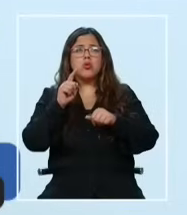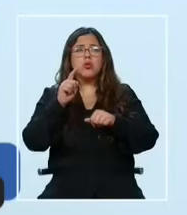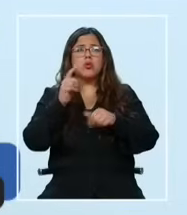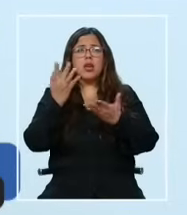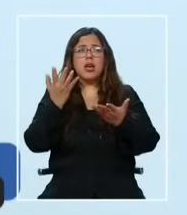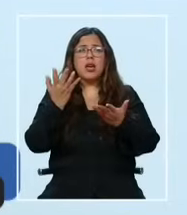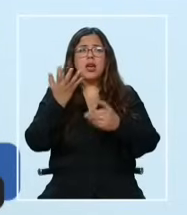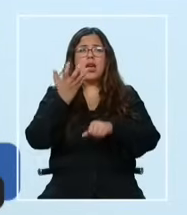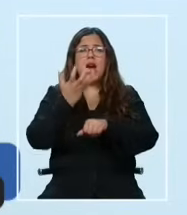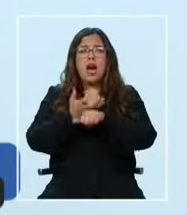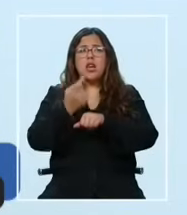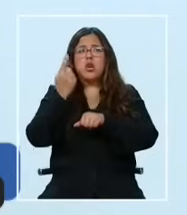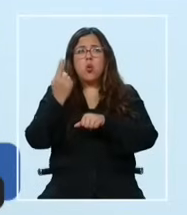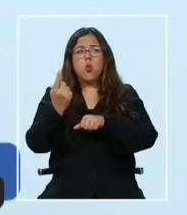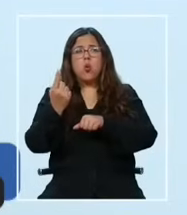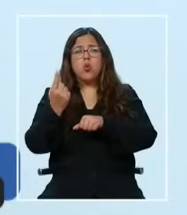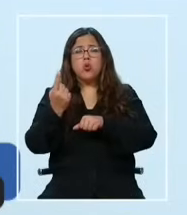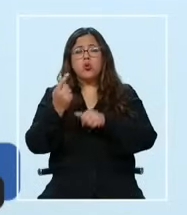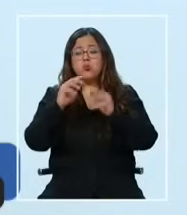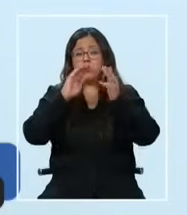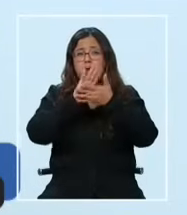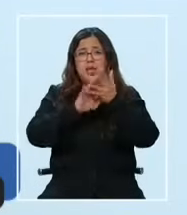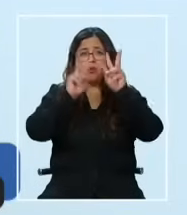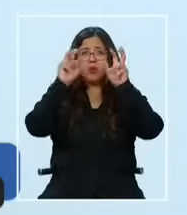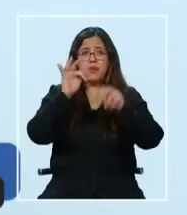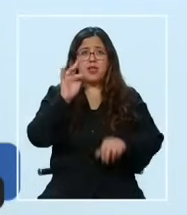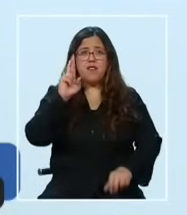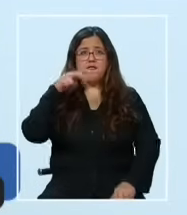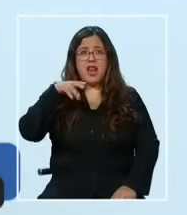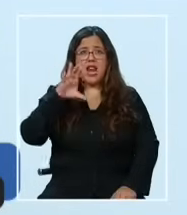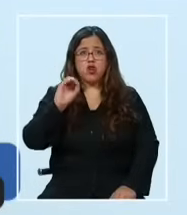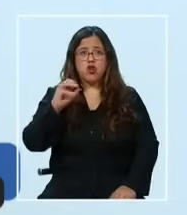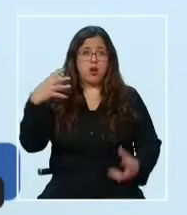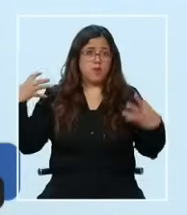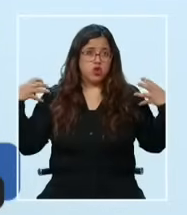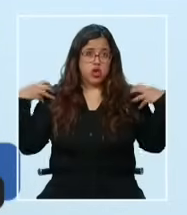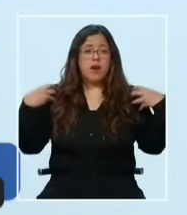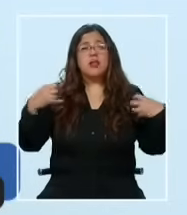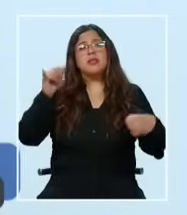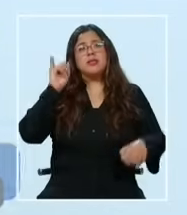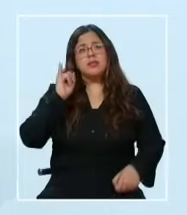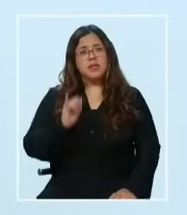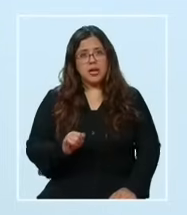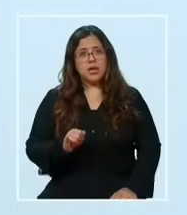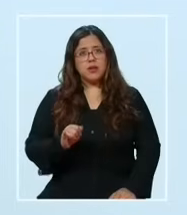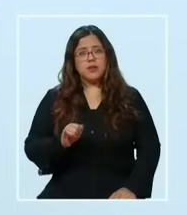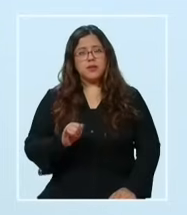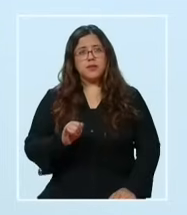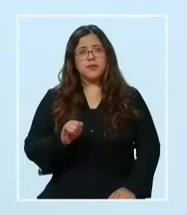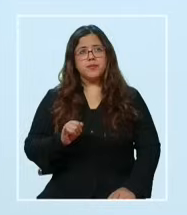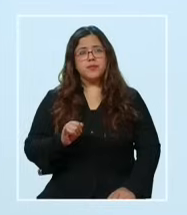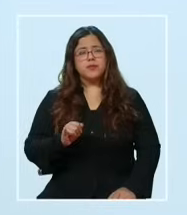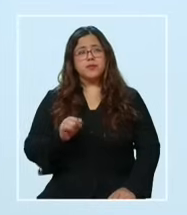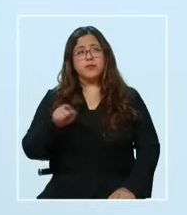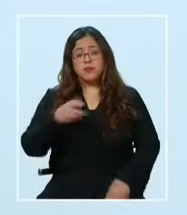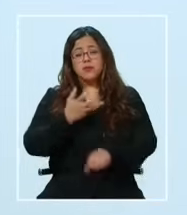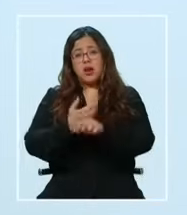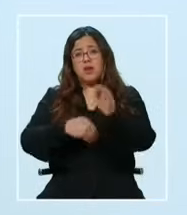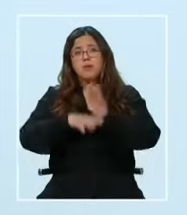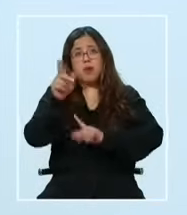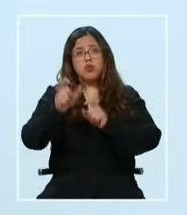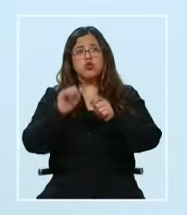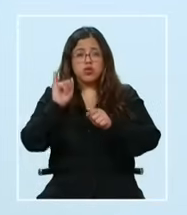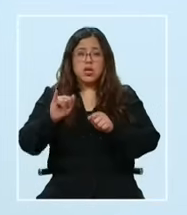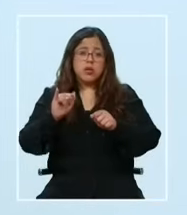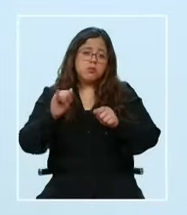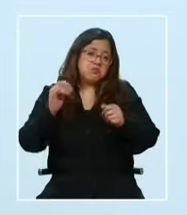autodemanda en el caso de Franco sí efectivamente está ocurriendo e hay más personas bueno es parte de